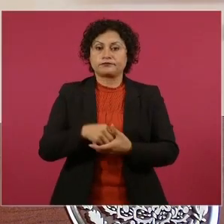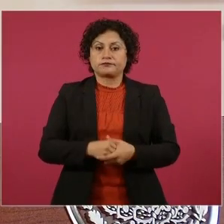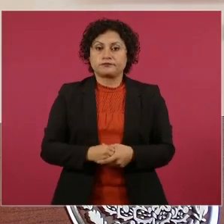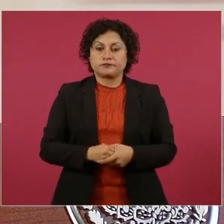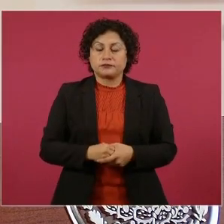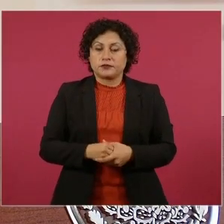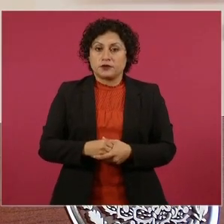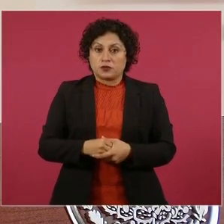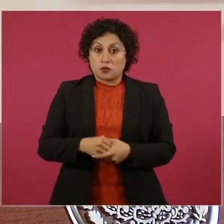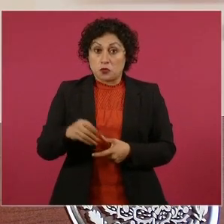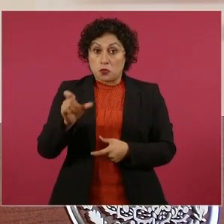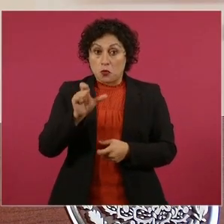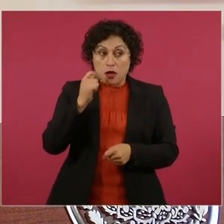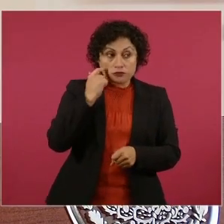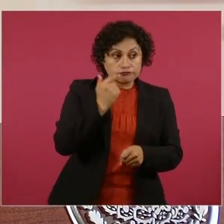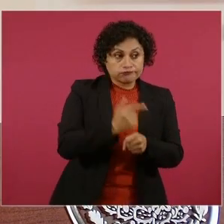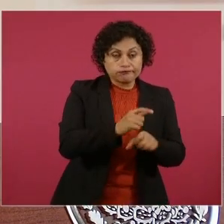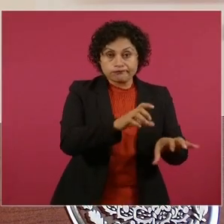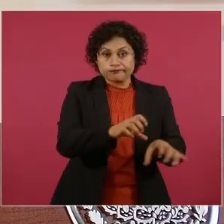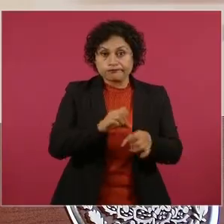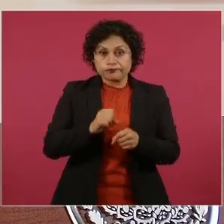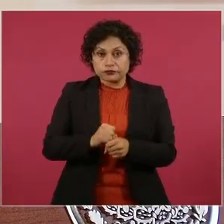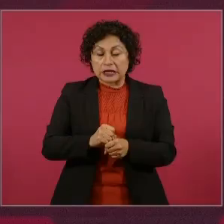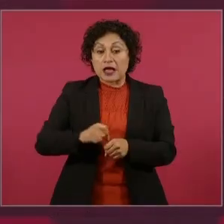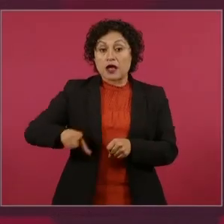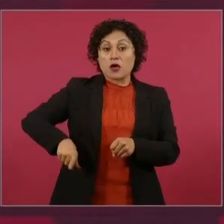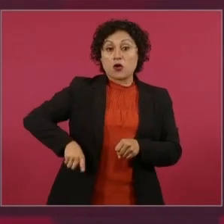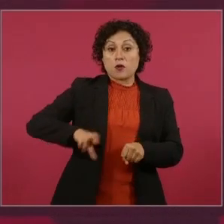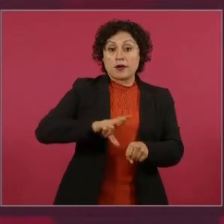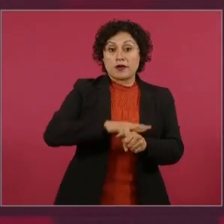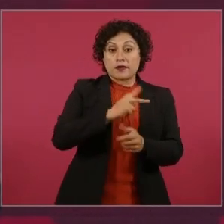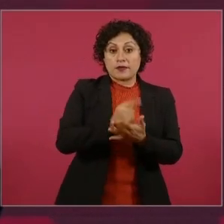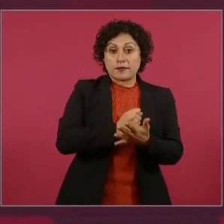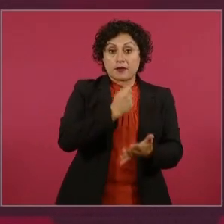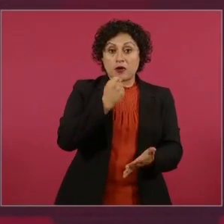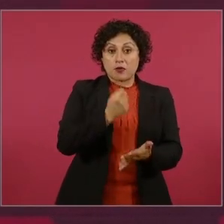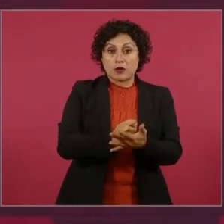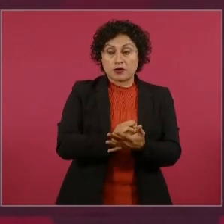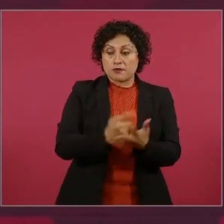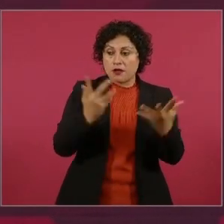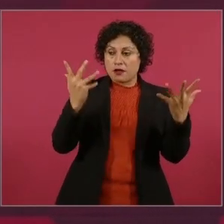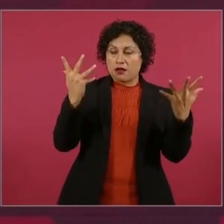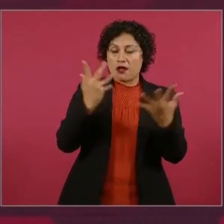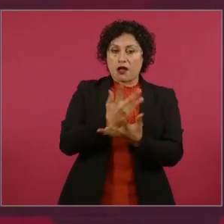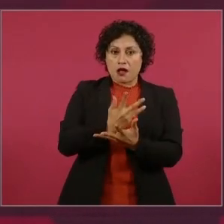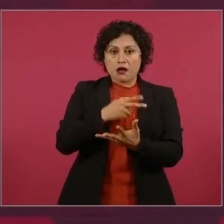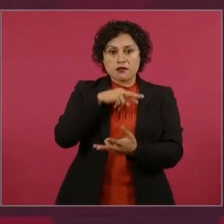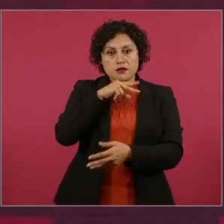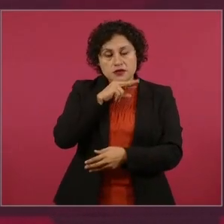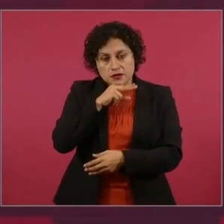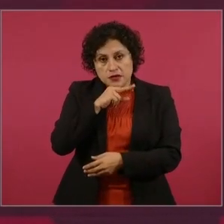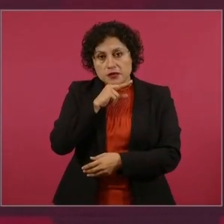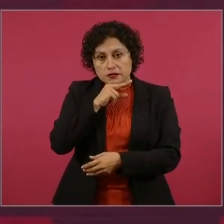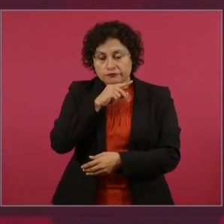este mostró su preocupación Porque si se hizo el decomiso